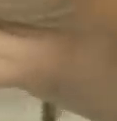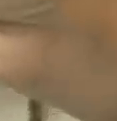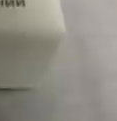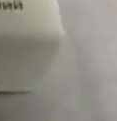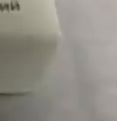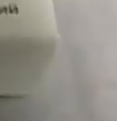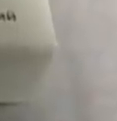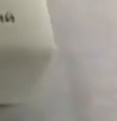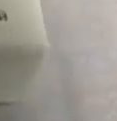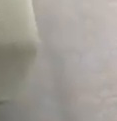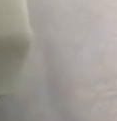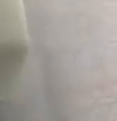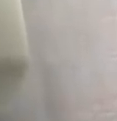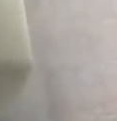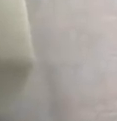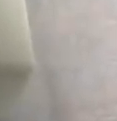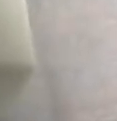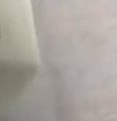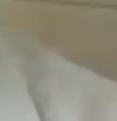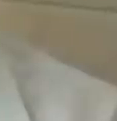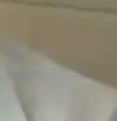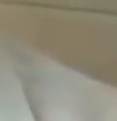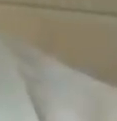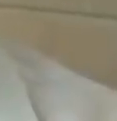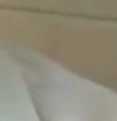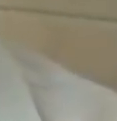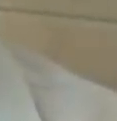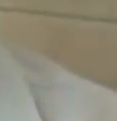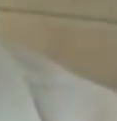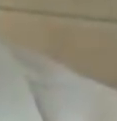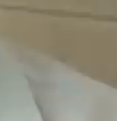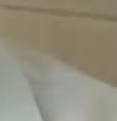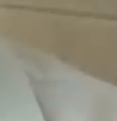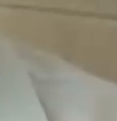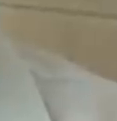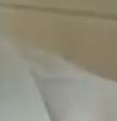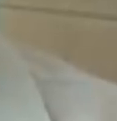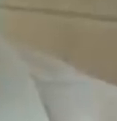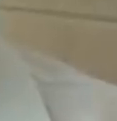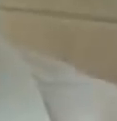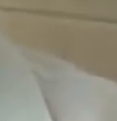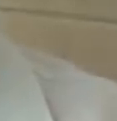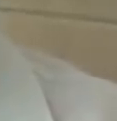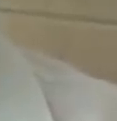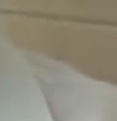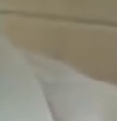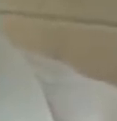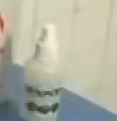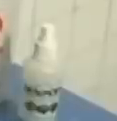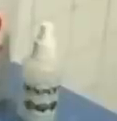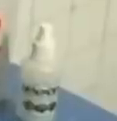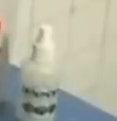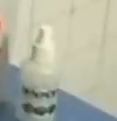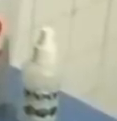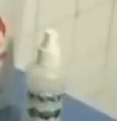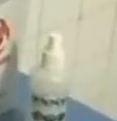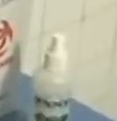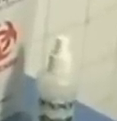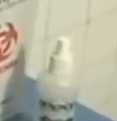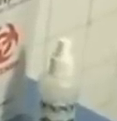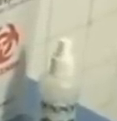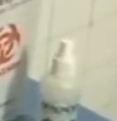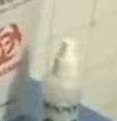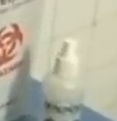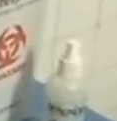lo que bajarían la tasa, el índice de contagio, ¿verdad? Nuestro personal de salud. Y esto permite a la